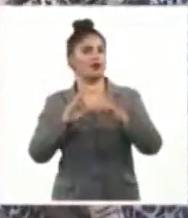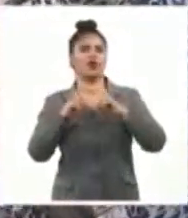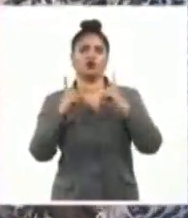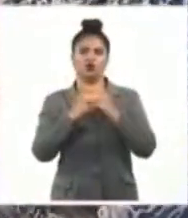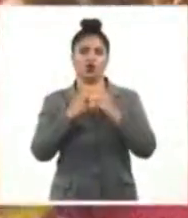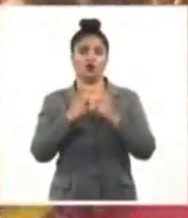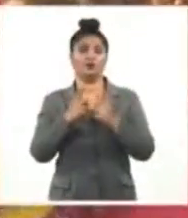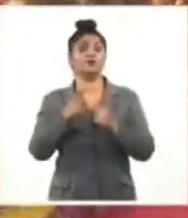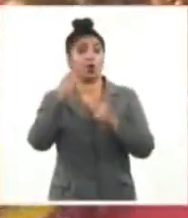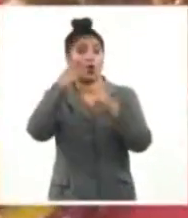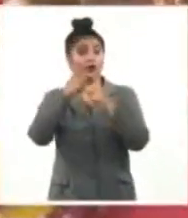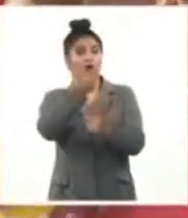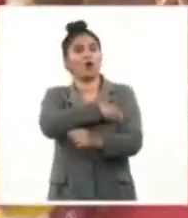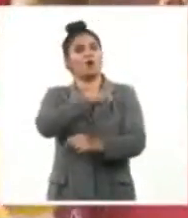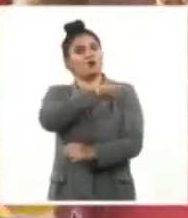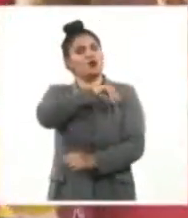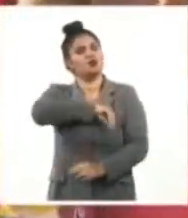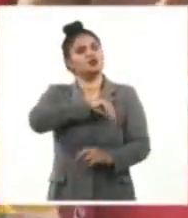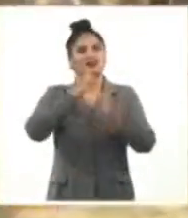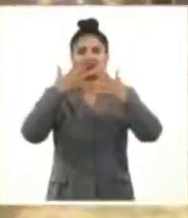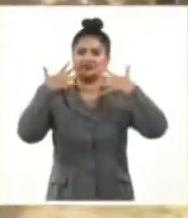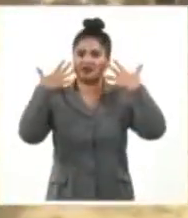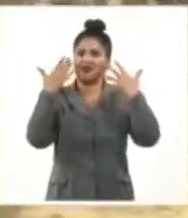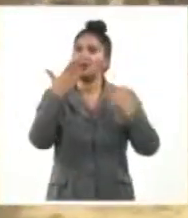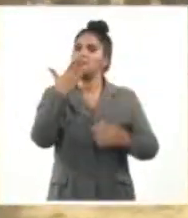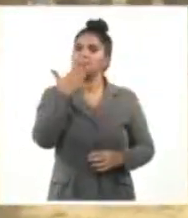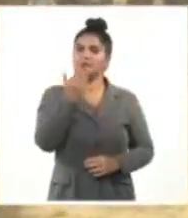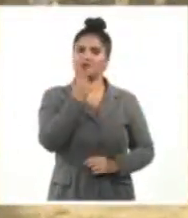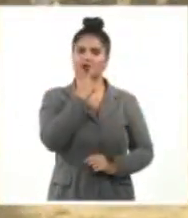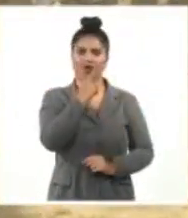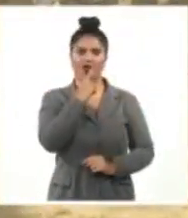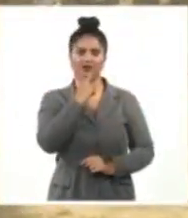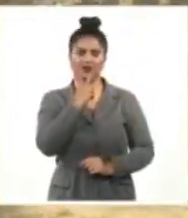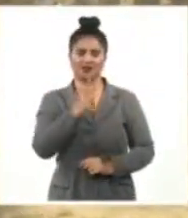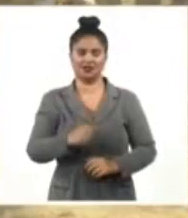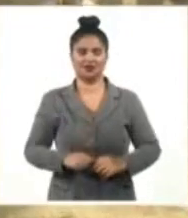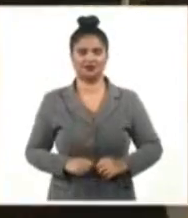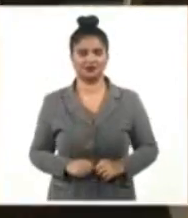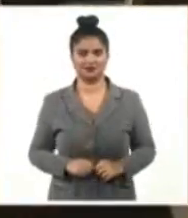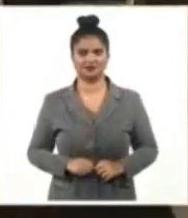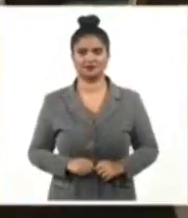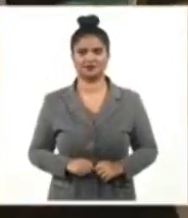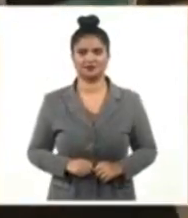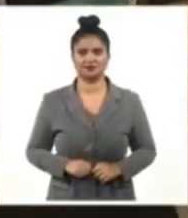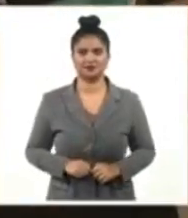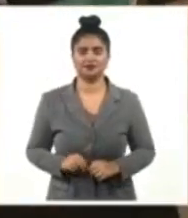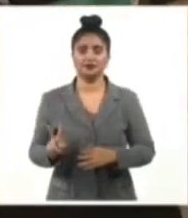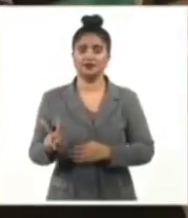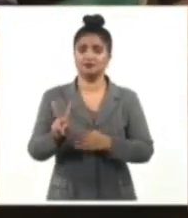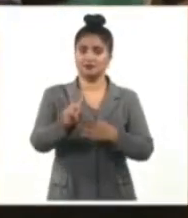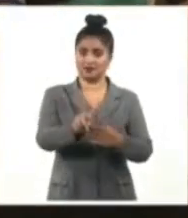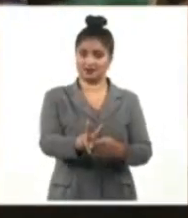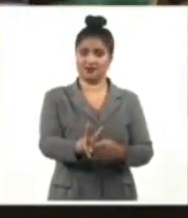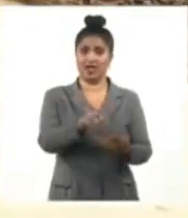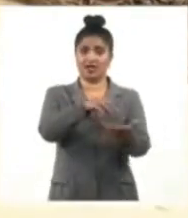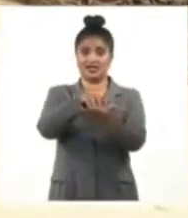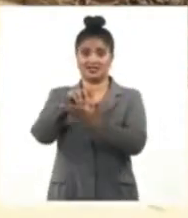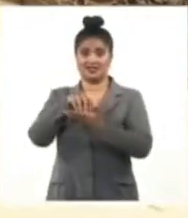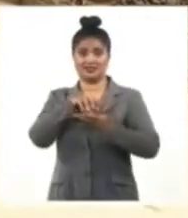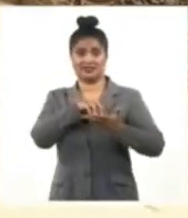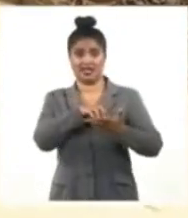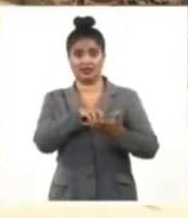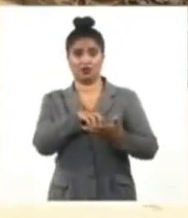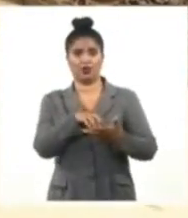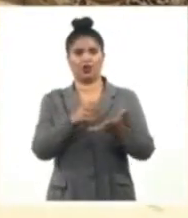junto a las empresas que confluyen, sean partícipe de las soluciones de los problemas comunitarios. La visita intercambió en los centros de gestión de